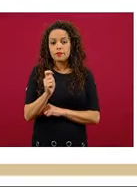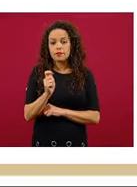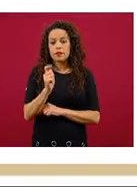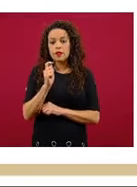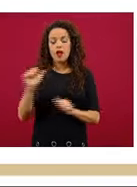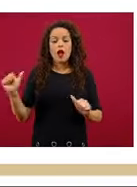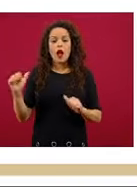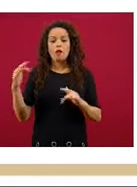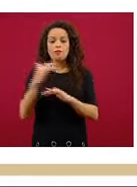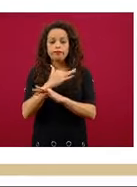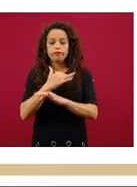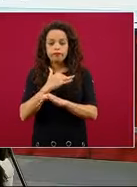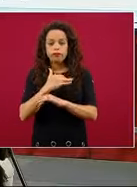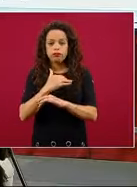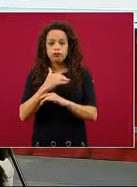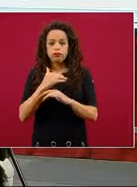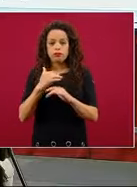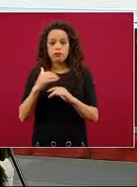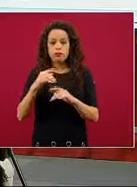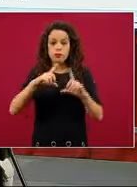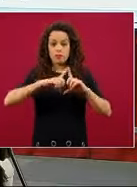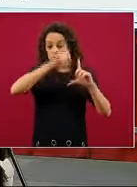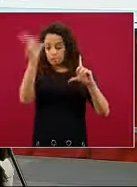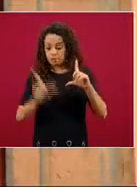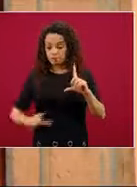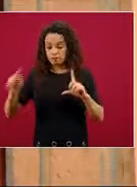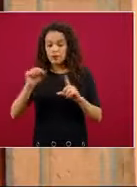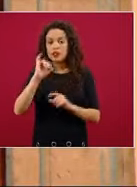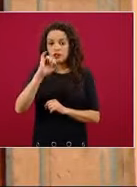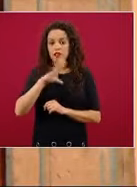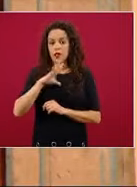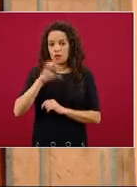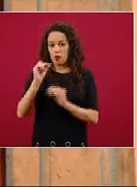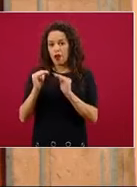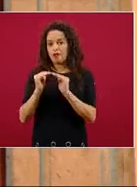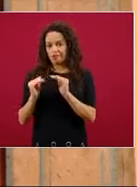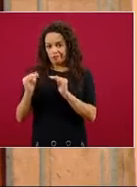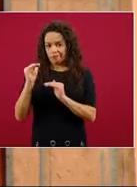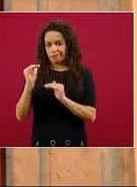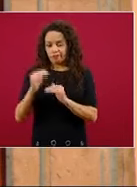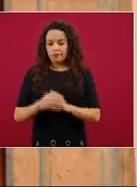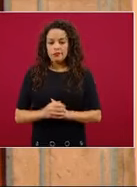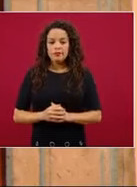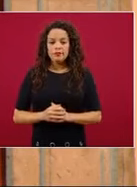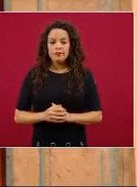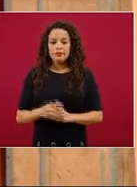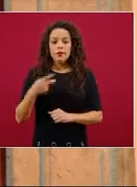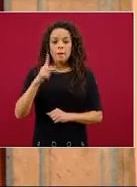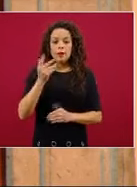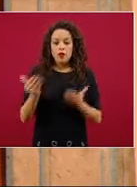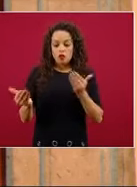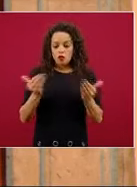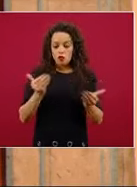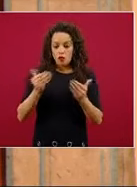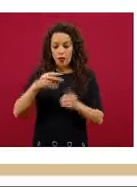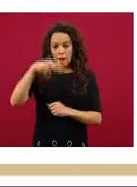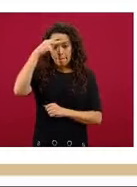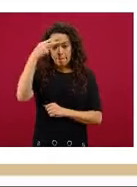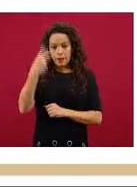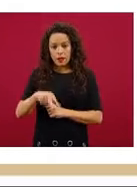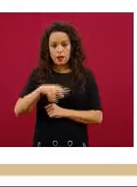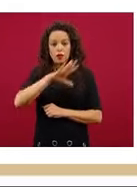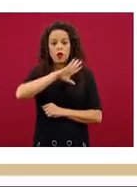movilidad como nación. También vemos un comparativo de México, España y el Reino